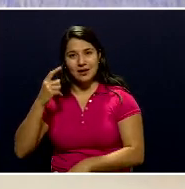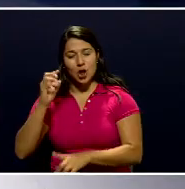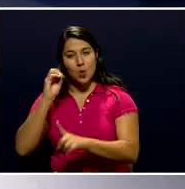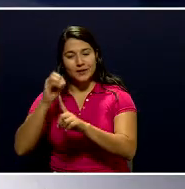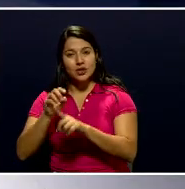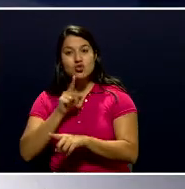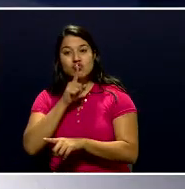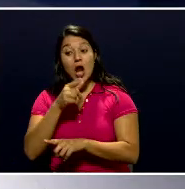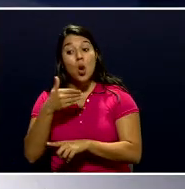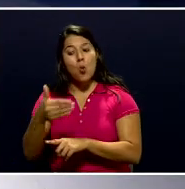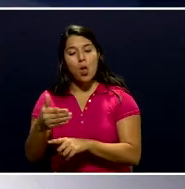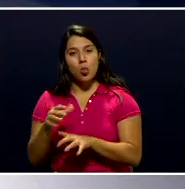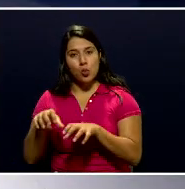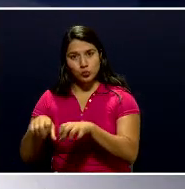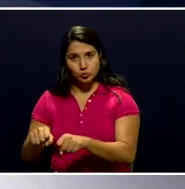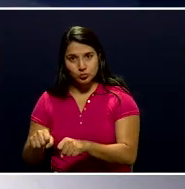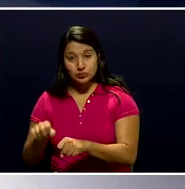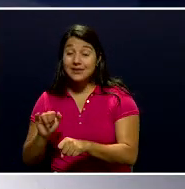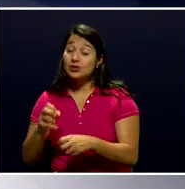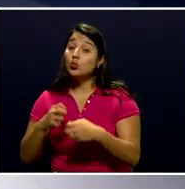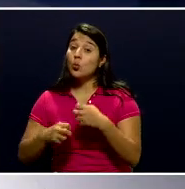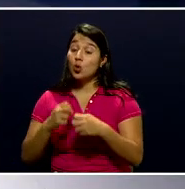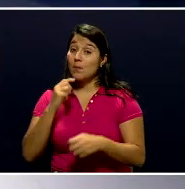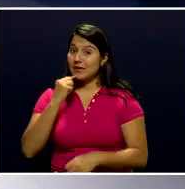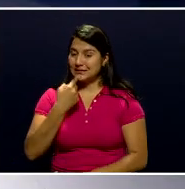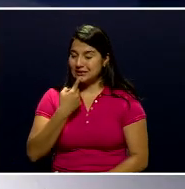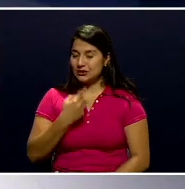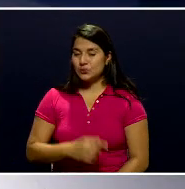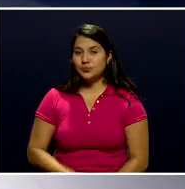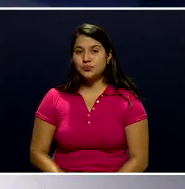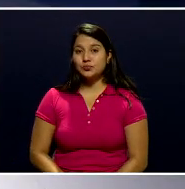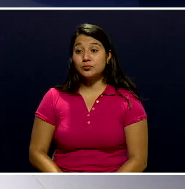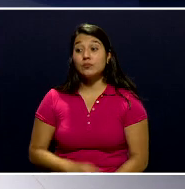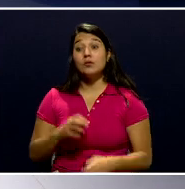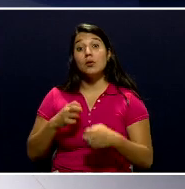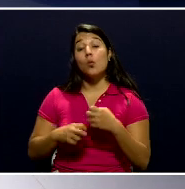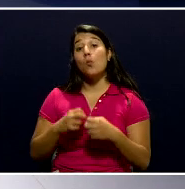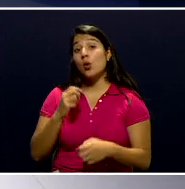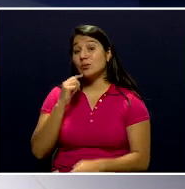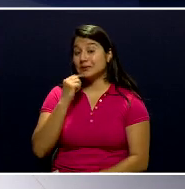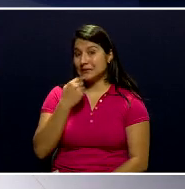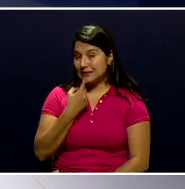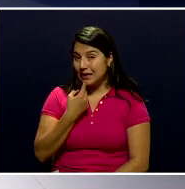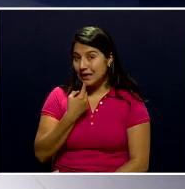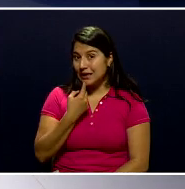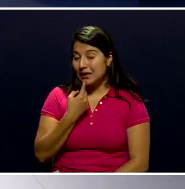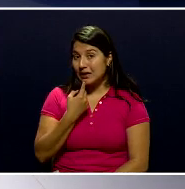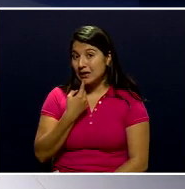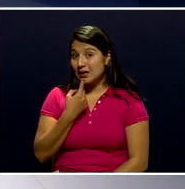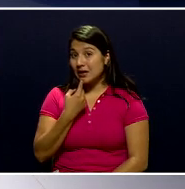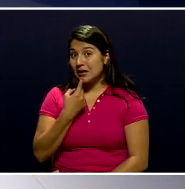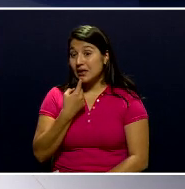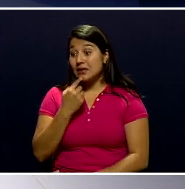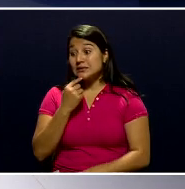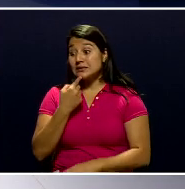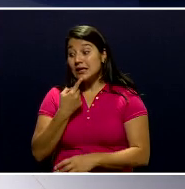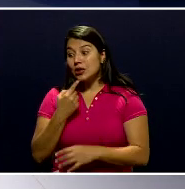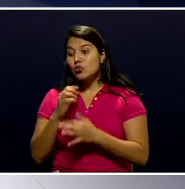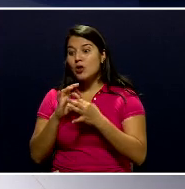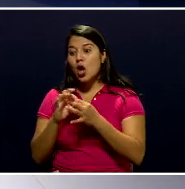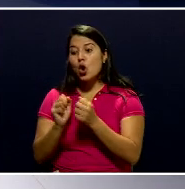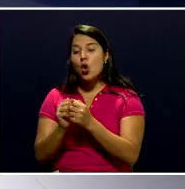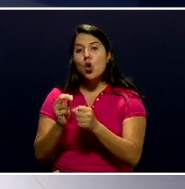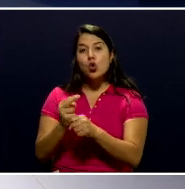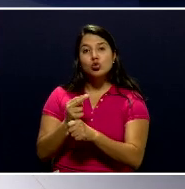Y ese es un problema serio. Es un problema serio que es un problema en términos de uso, pero también es